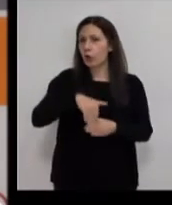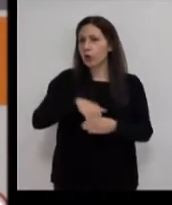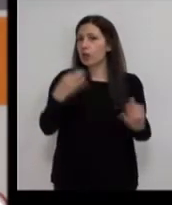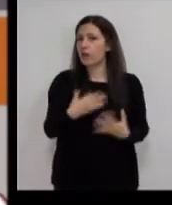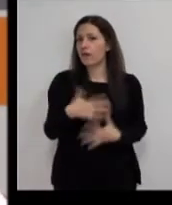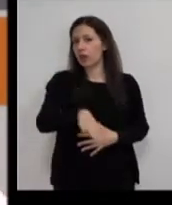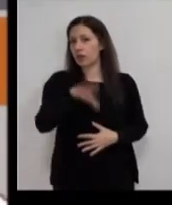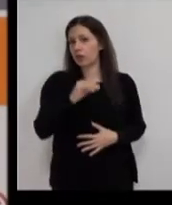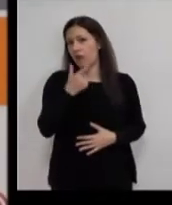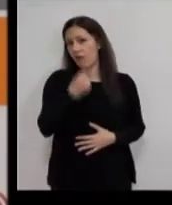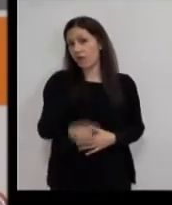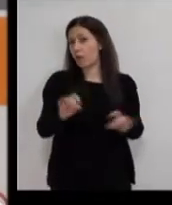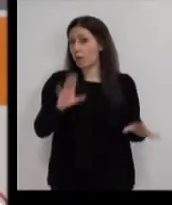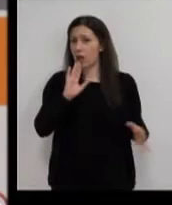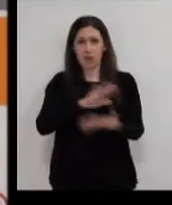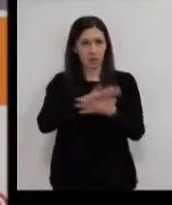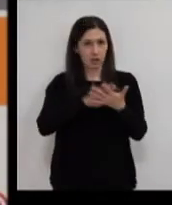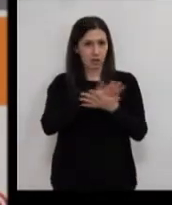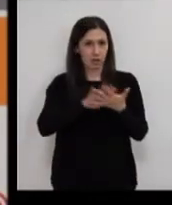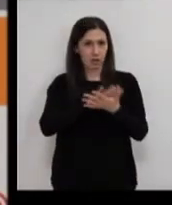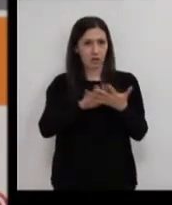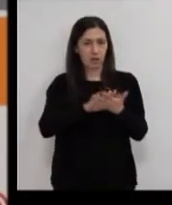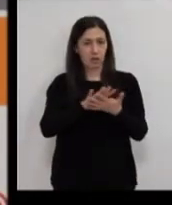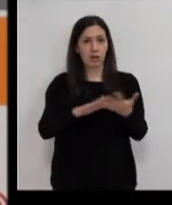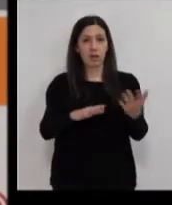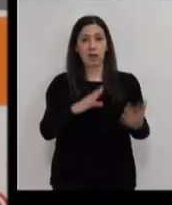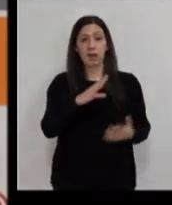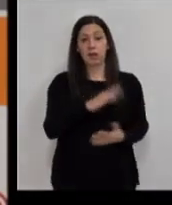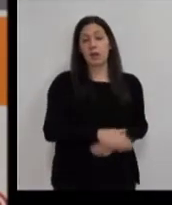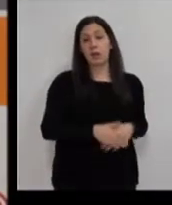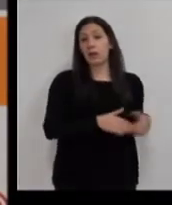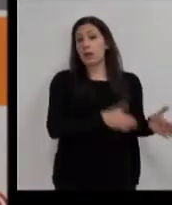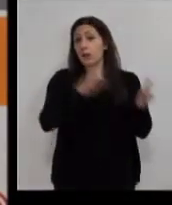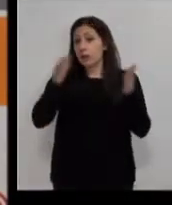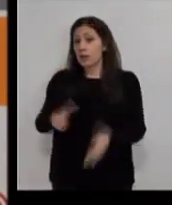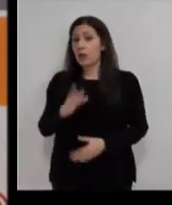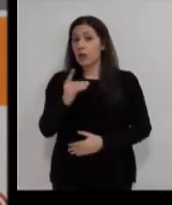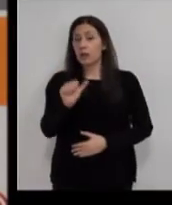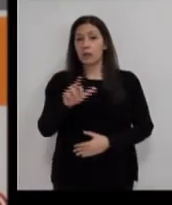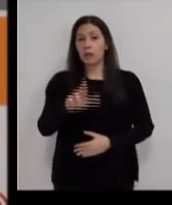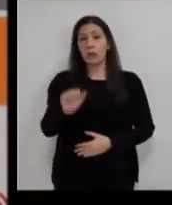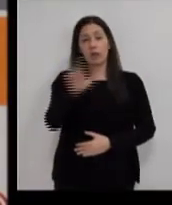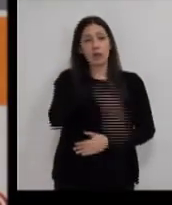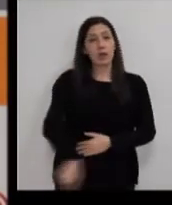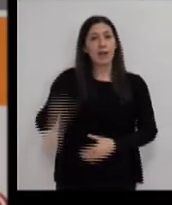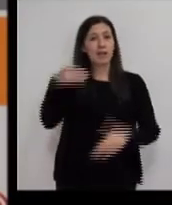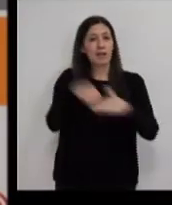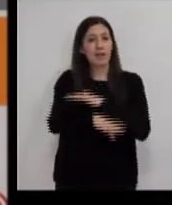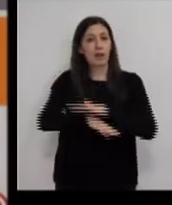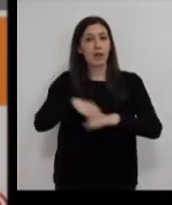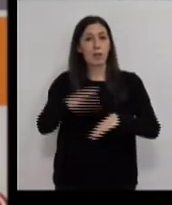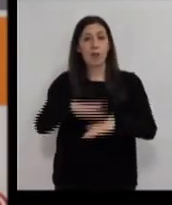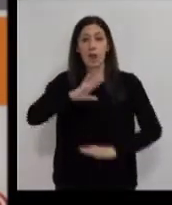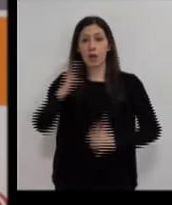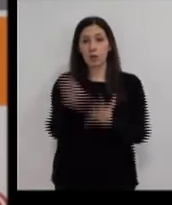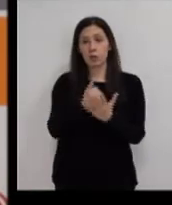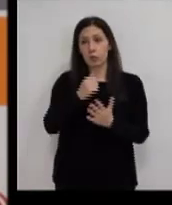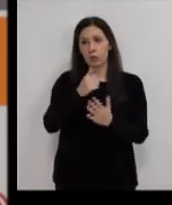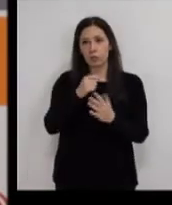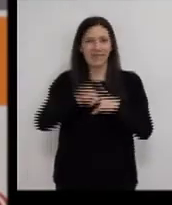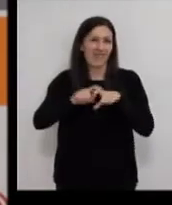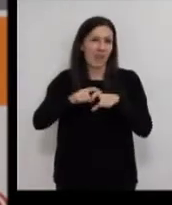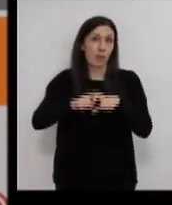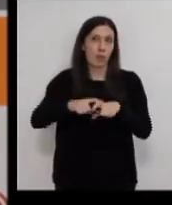las herramientas TIC deben ser accesibles y que los contenidos tienen que ser comprensibles, lo que habíamos comentado antes, ¿no? Daura insiste